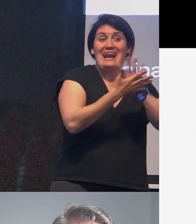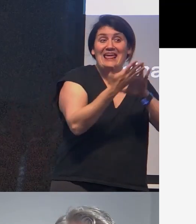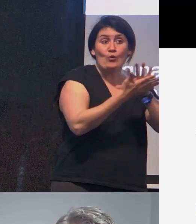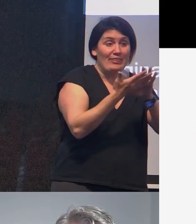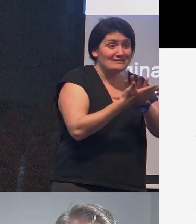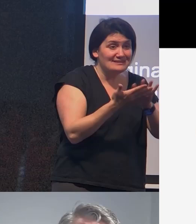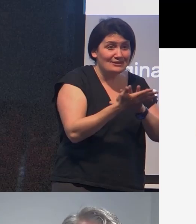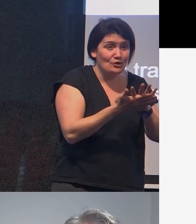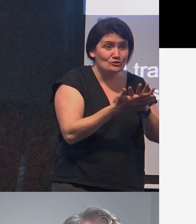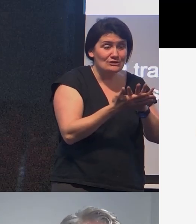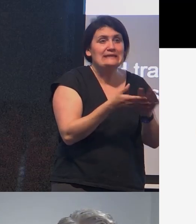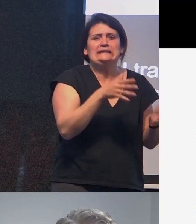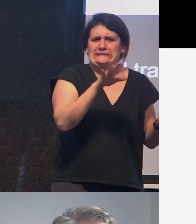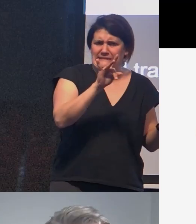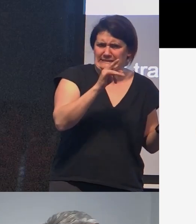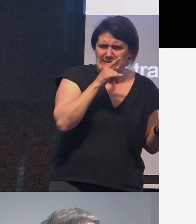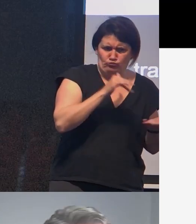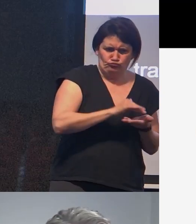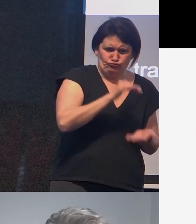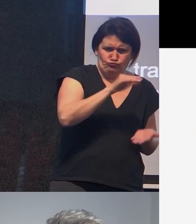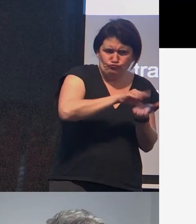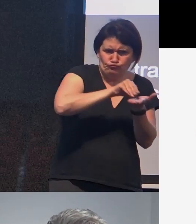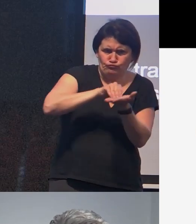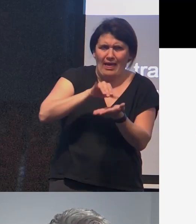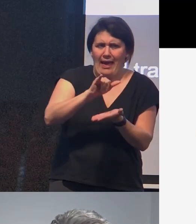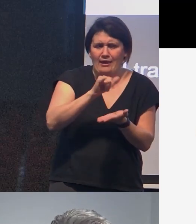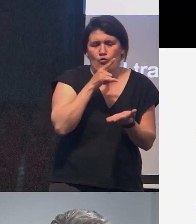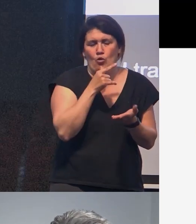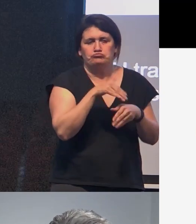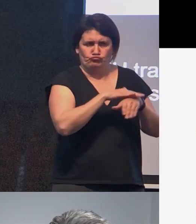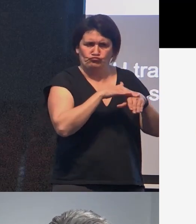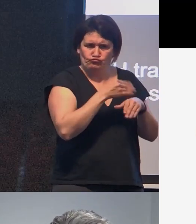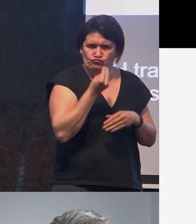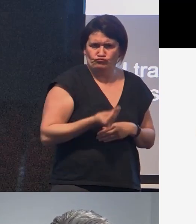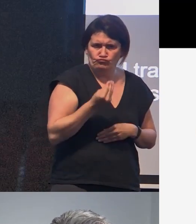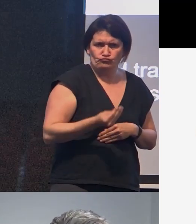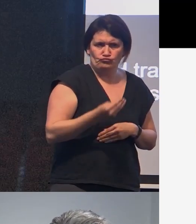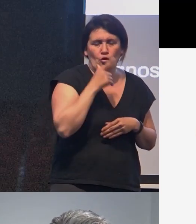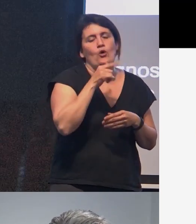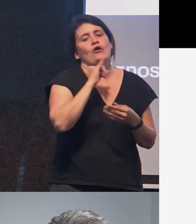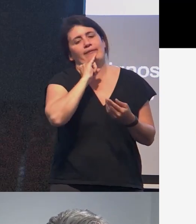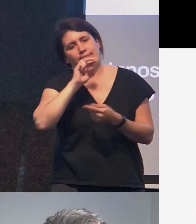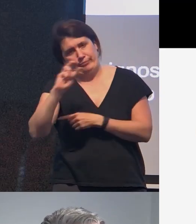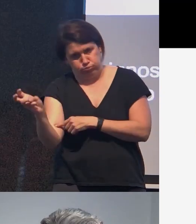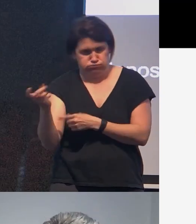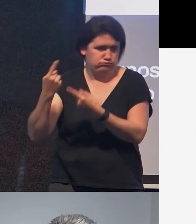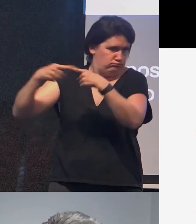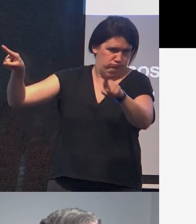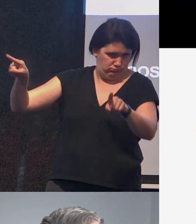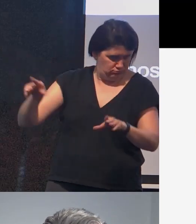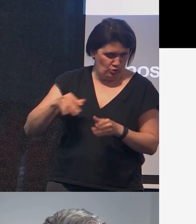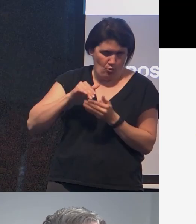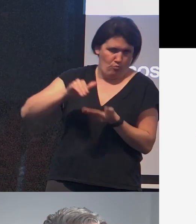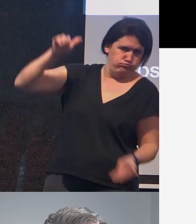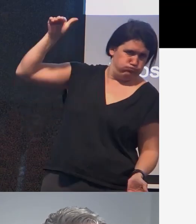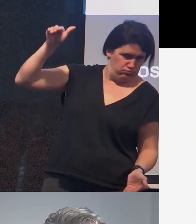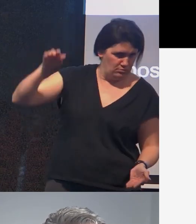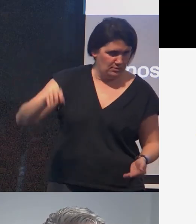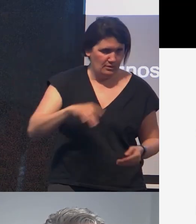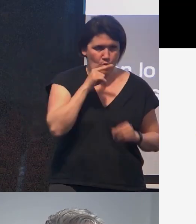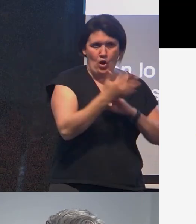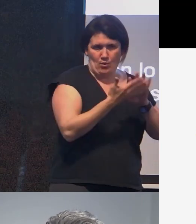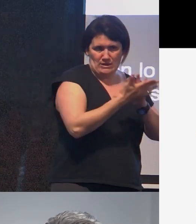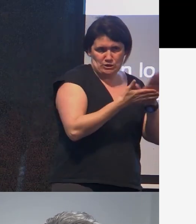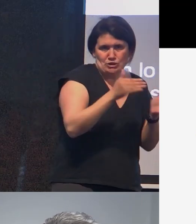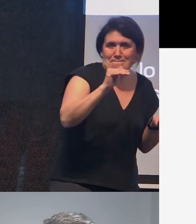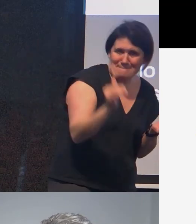signos sí tenemos algunos corpus bastante modestos comparado con lo que tenemos con las lenguas orales, de grabaciones de vídeos en lengua de